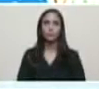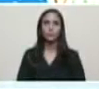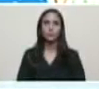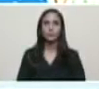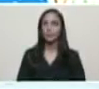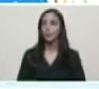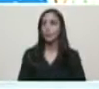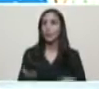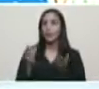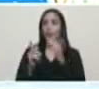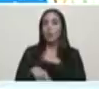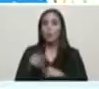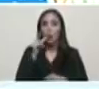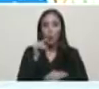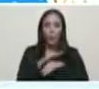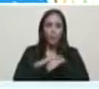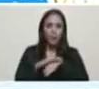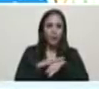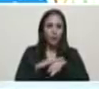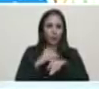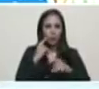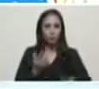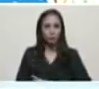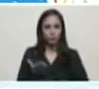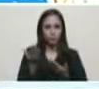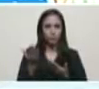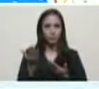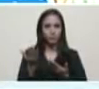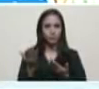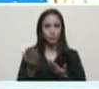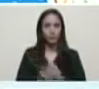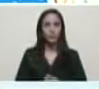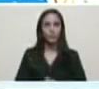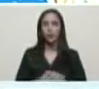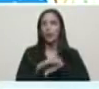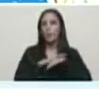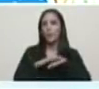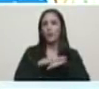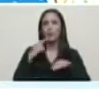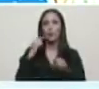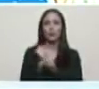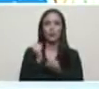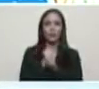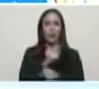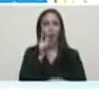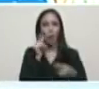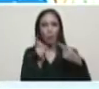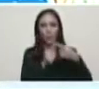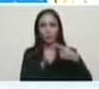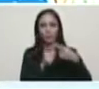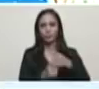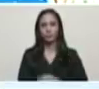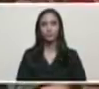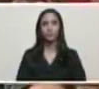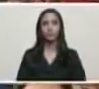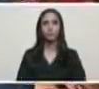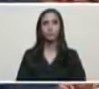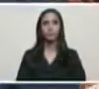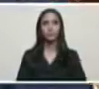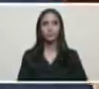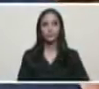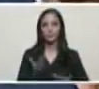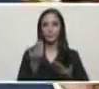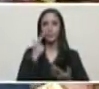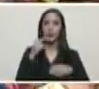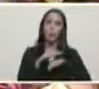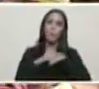ministro piñate ministro del poder popular para el trabajo Eduardo piñate que está al